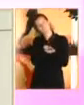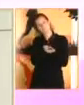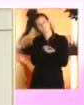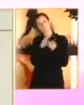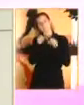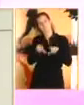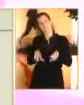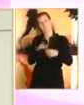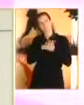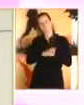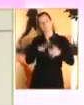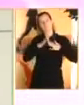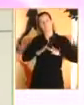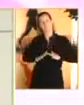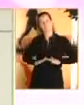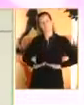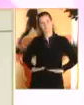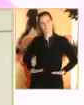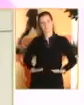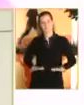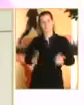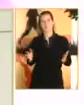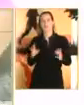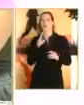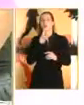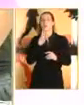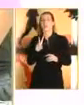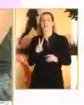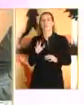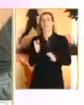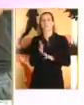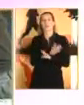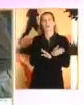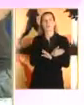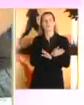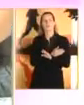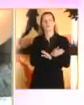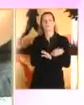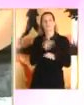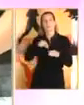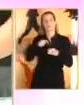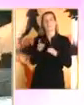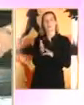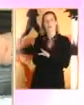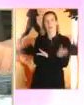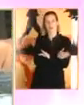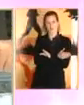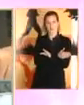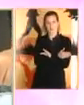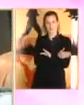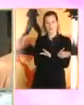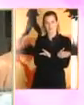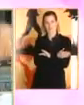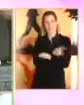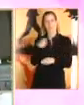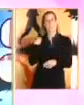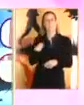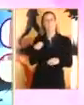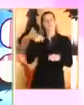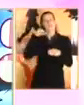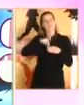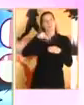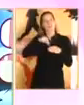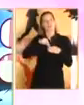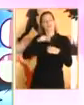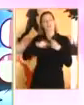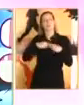más relajados. Menos estrés. Tengo que decir, antes de contar cómo hay que elaborar la infusión, que esta misma infusión vamos a poderla emplear en caso